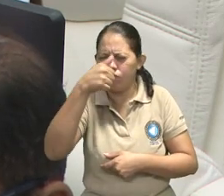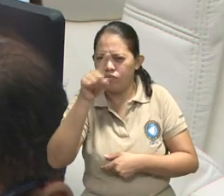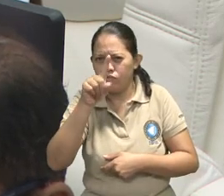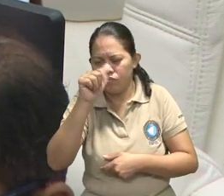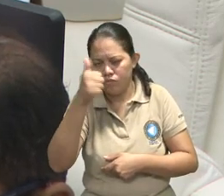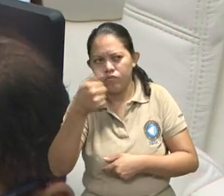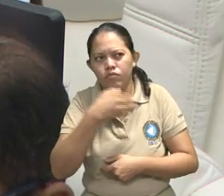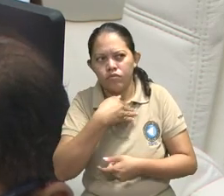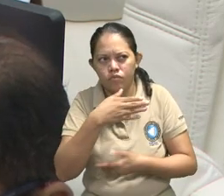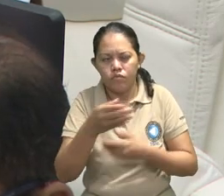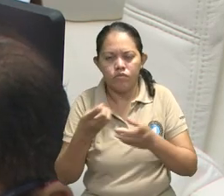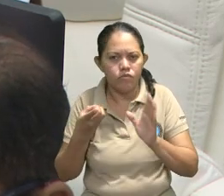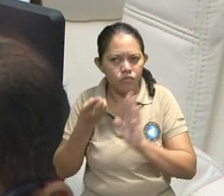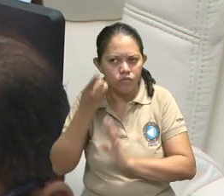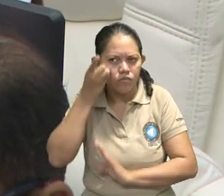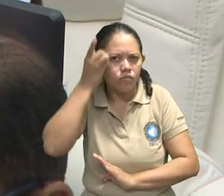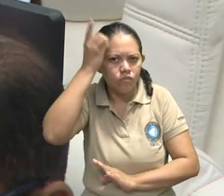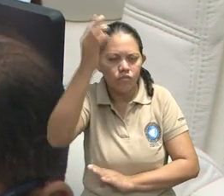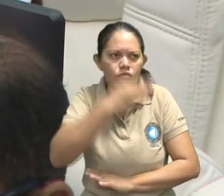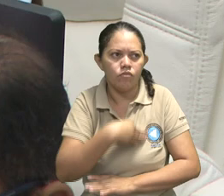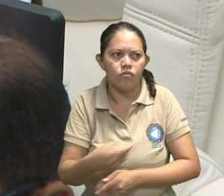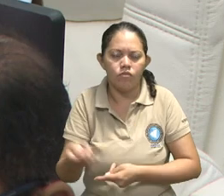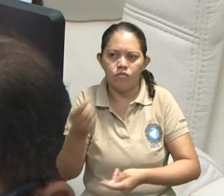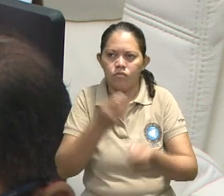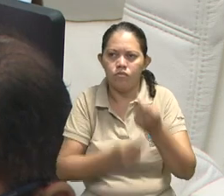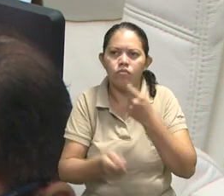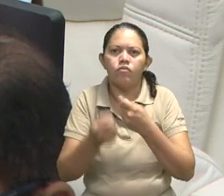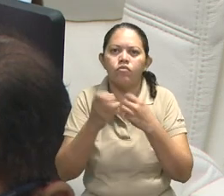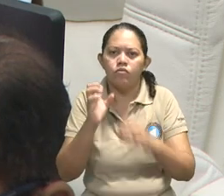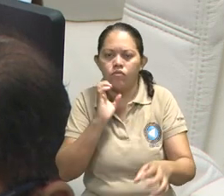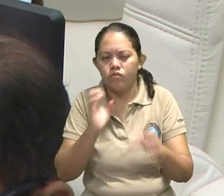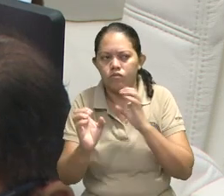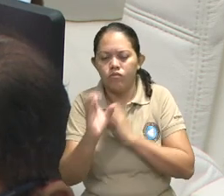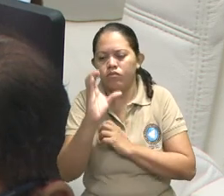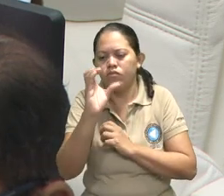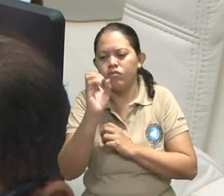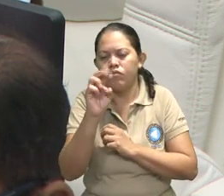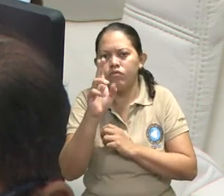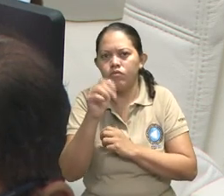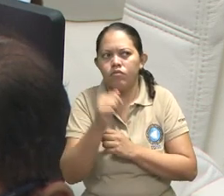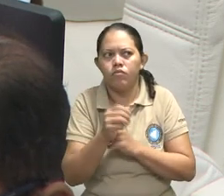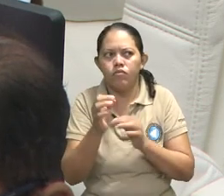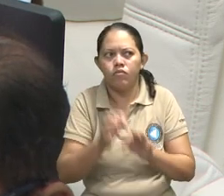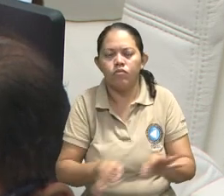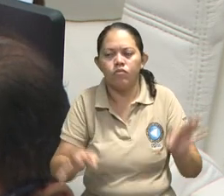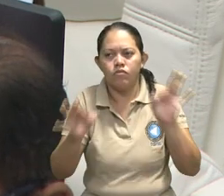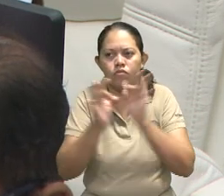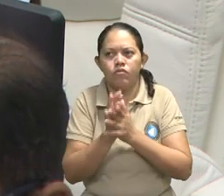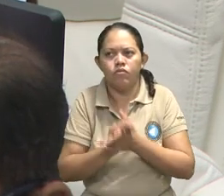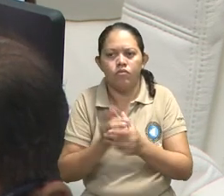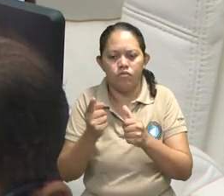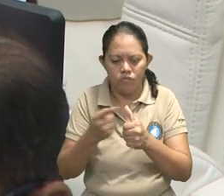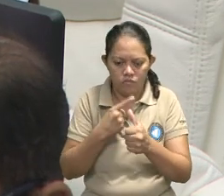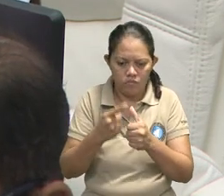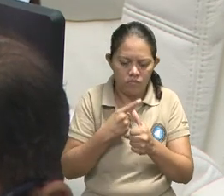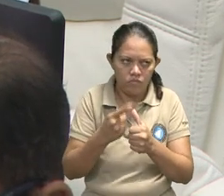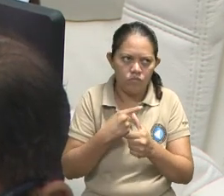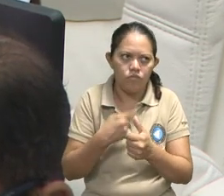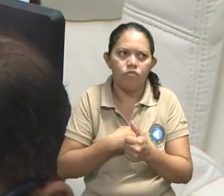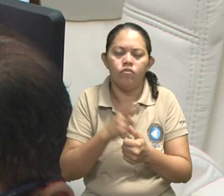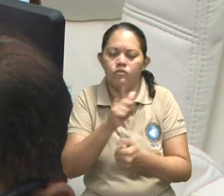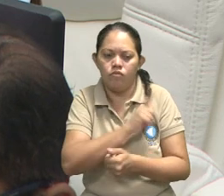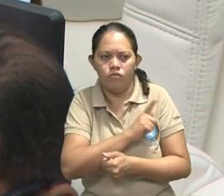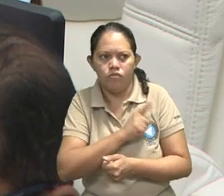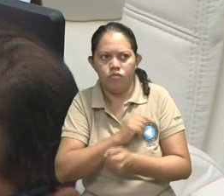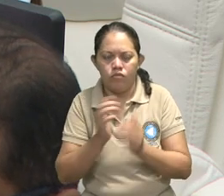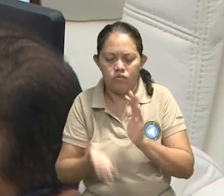ha tenido un desarrollo sostenible de las inversiones y telecomunicaciones. Destacan entre ellos los principales sectores que obtienen